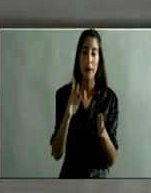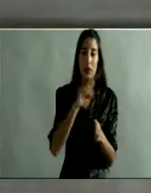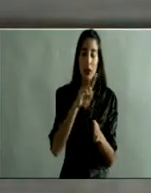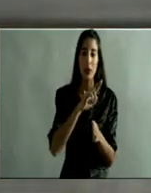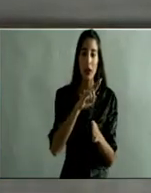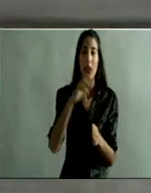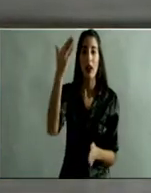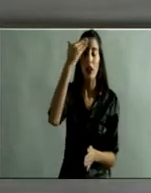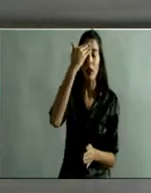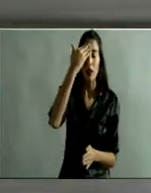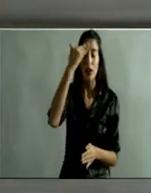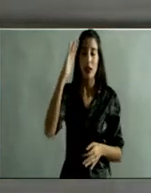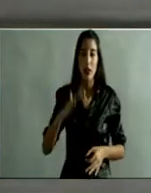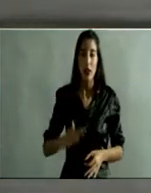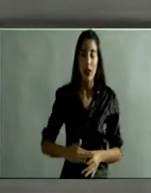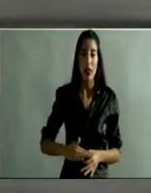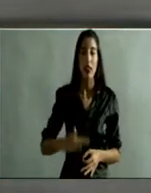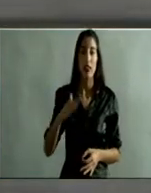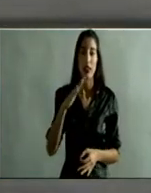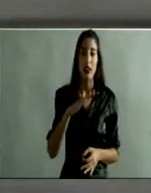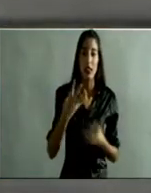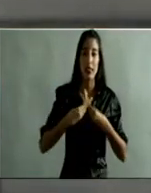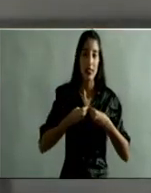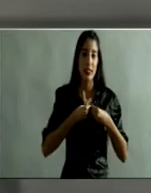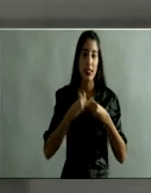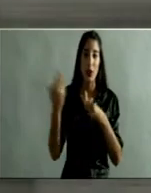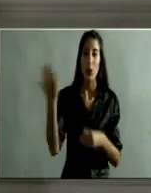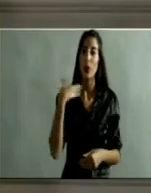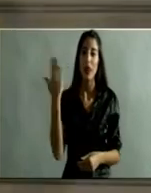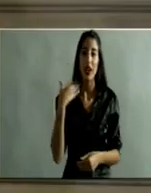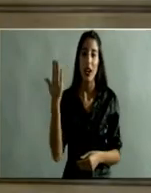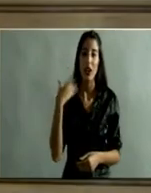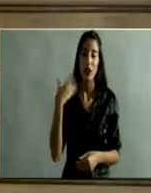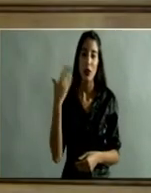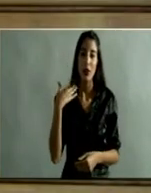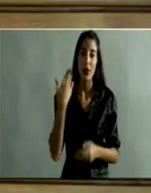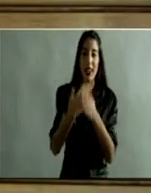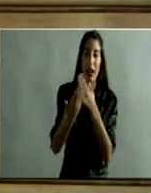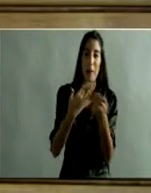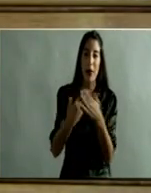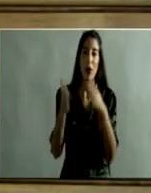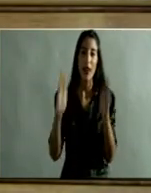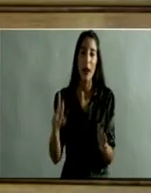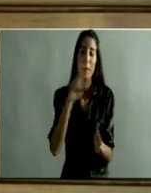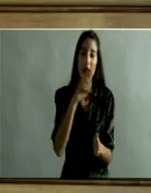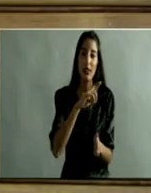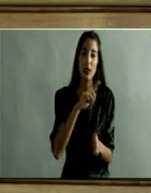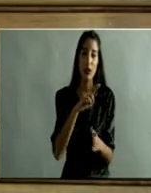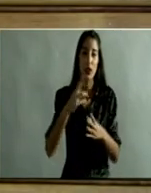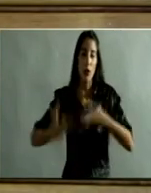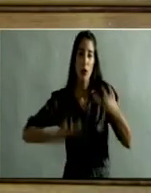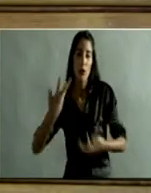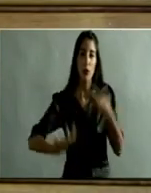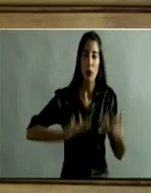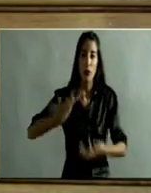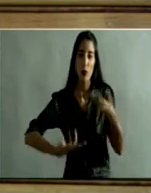orarme Cuando empezó a orar Yo sentía un calor en esos dedos Que no entendía cómo era tanto fuego